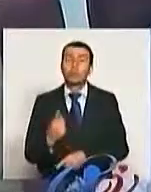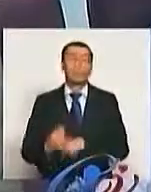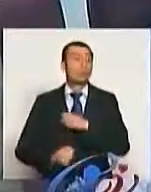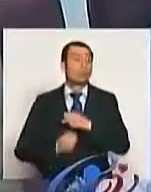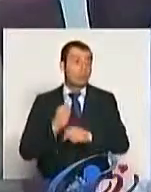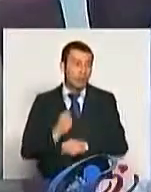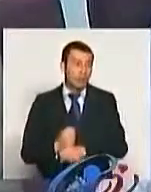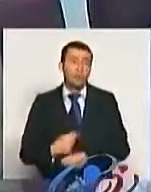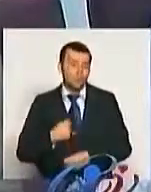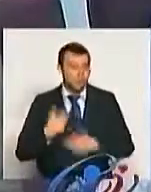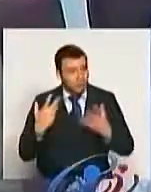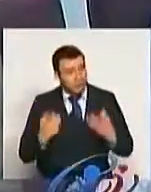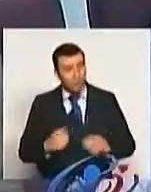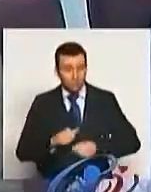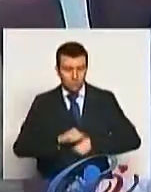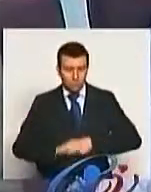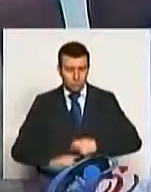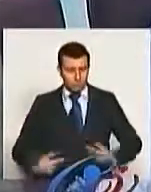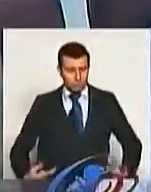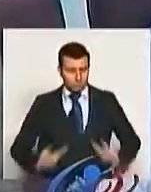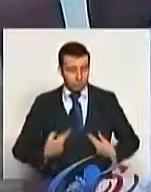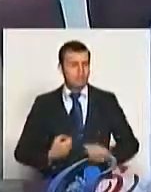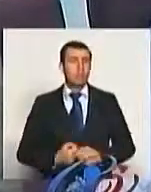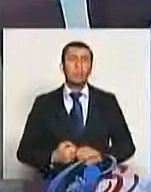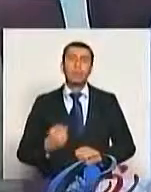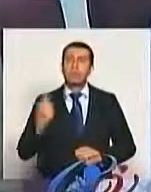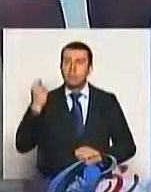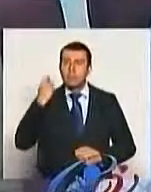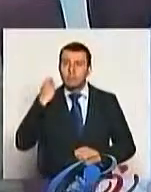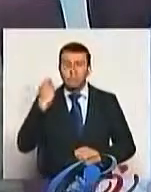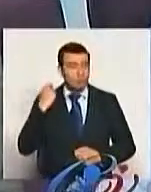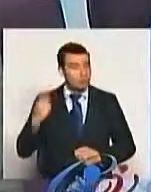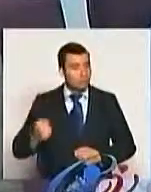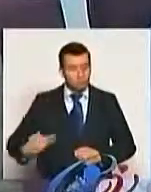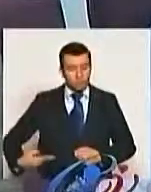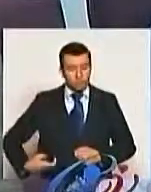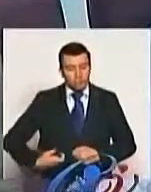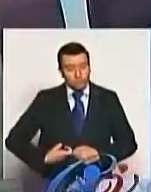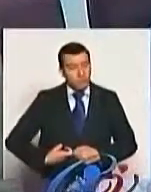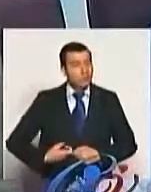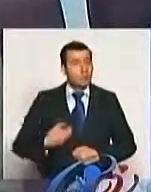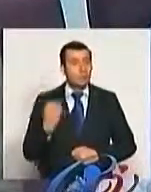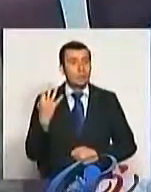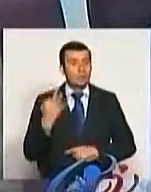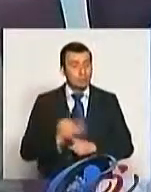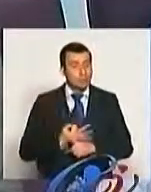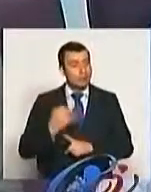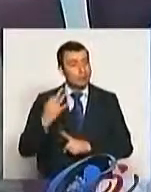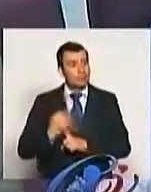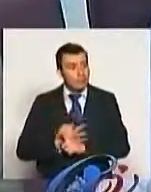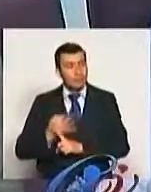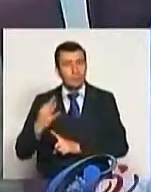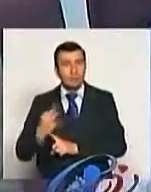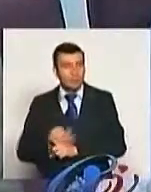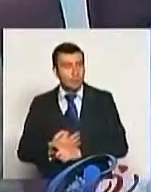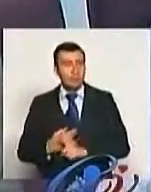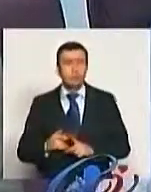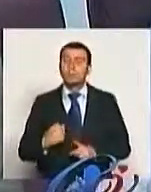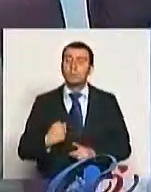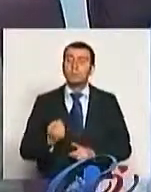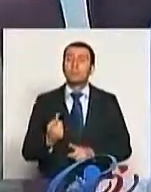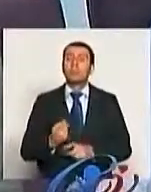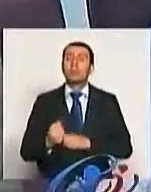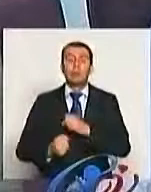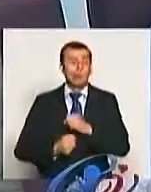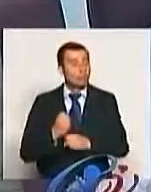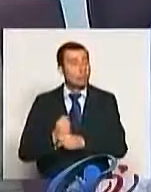operar. Y yo me estaban aplicando la inyección trimestral, la de lactancia, pero según cuenta se me cumple ahorita en el año, entonces